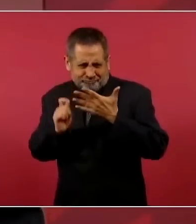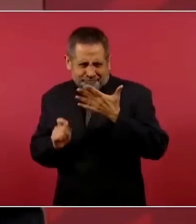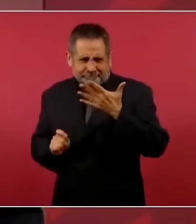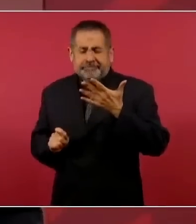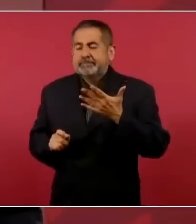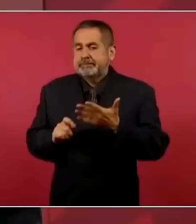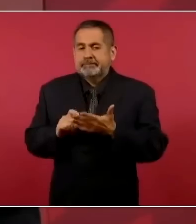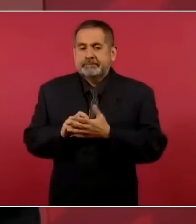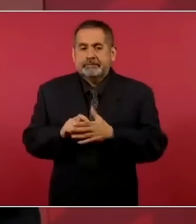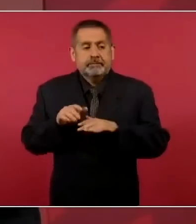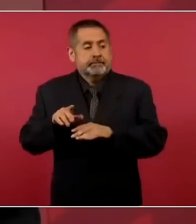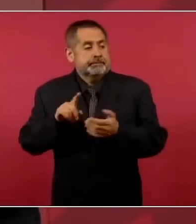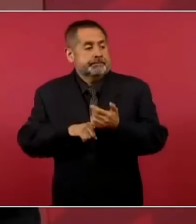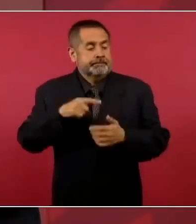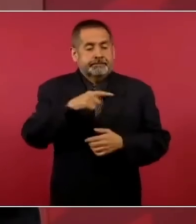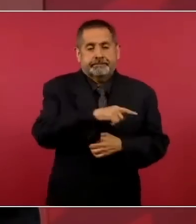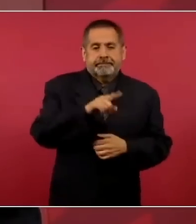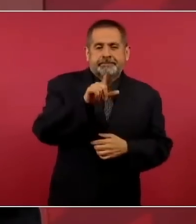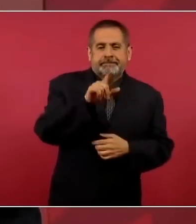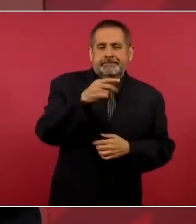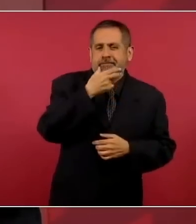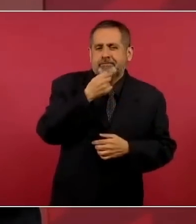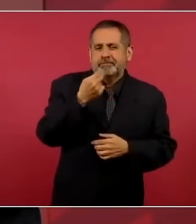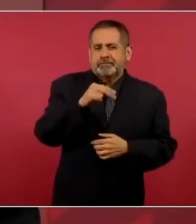sobre la quina.